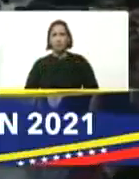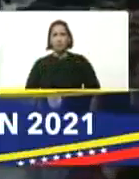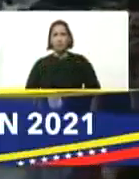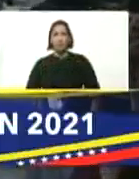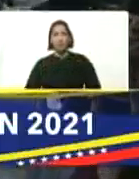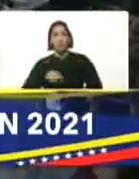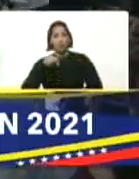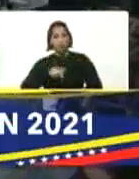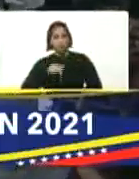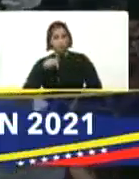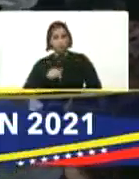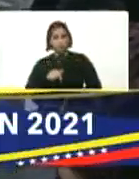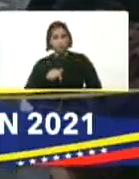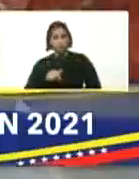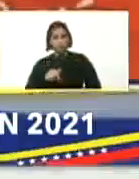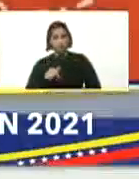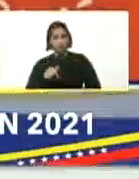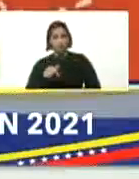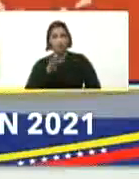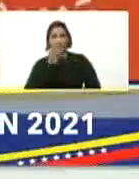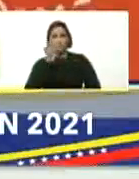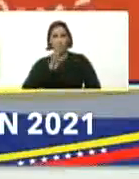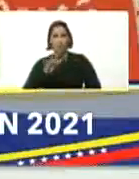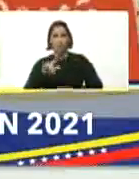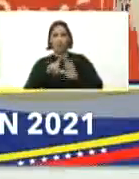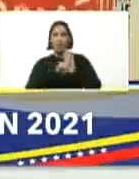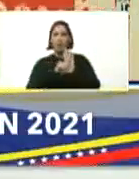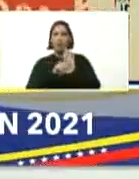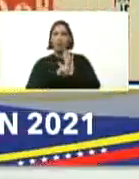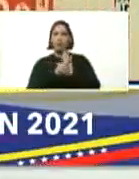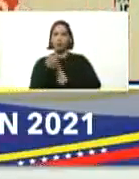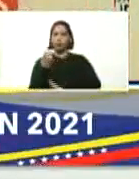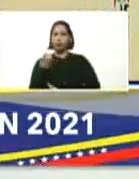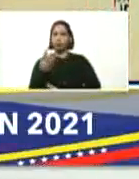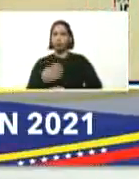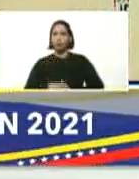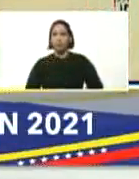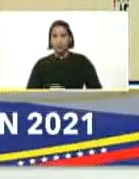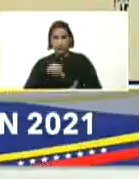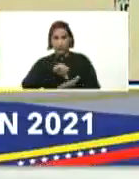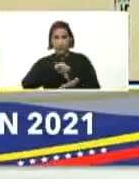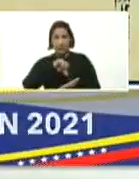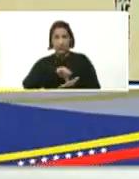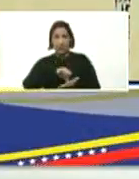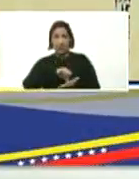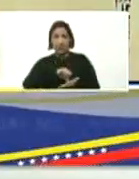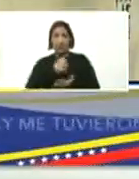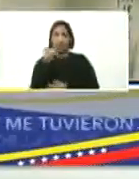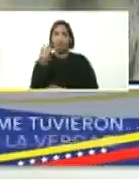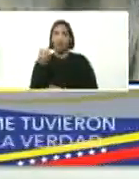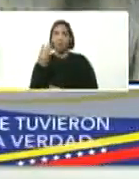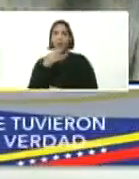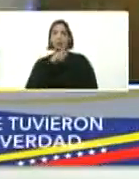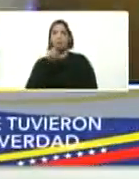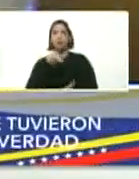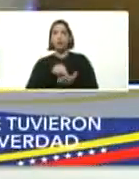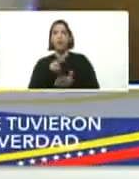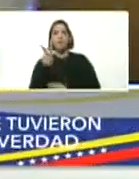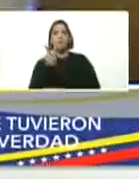Aquí en el Palacio Federal Legislativo, sede de la Asamblea Nacional